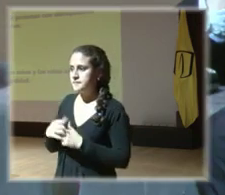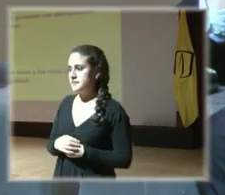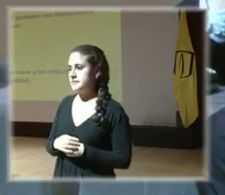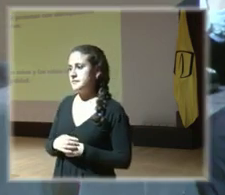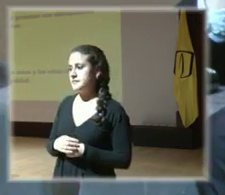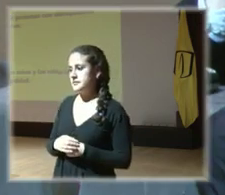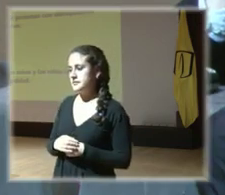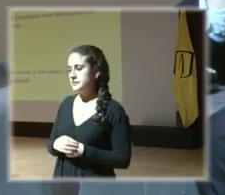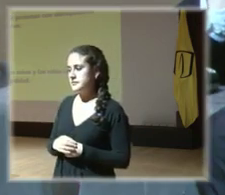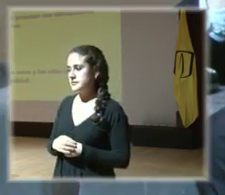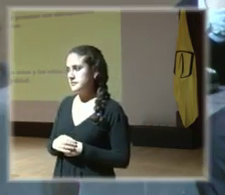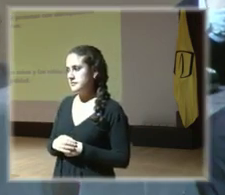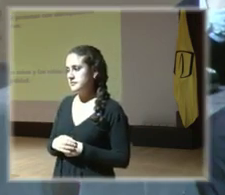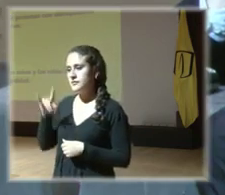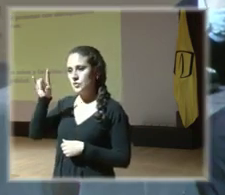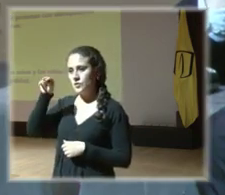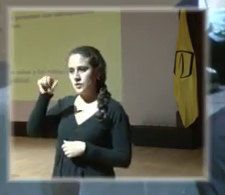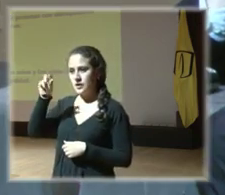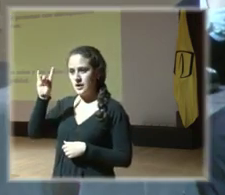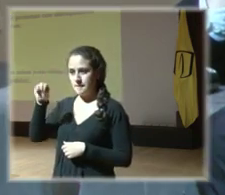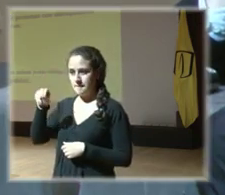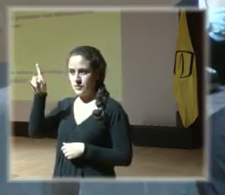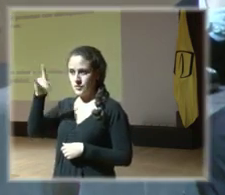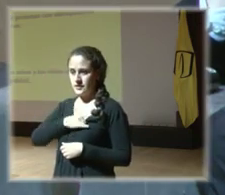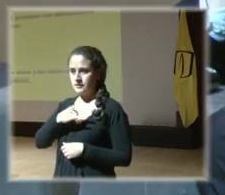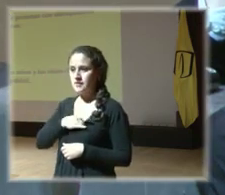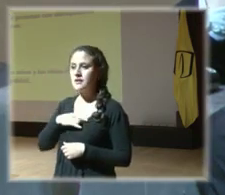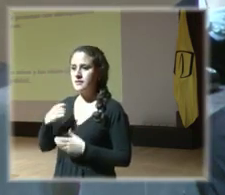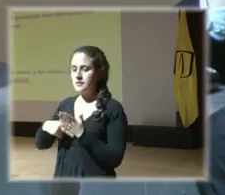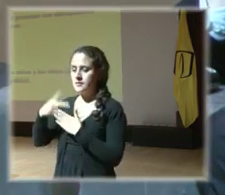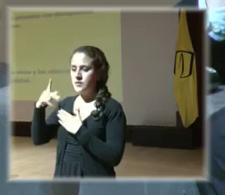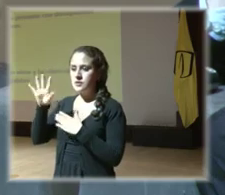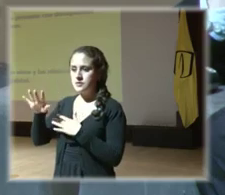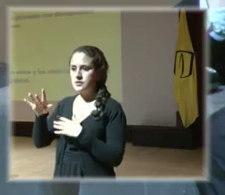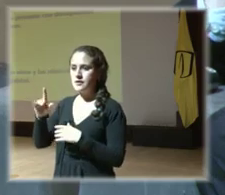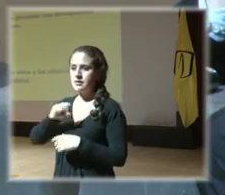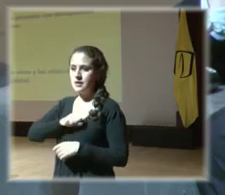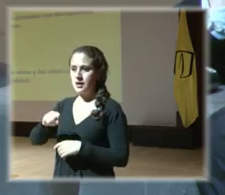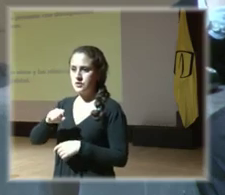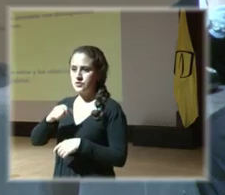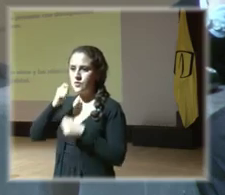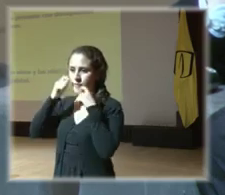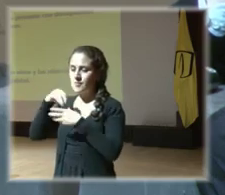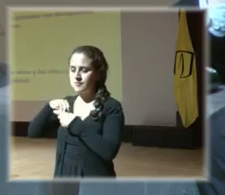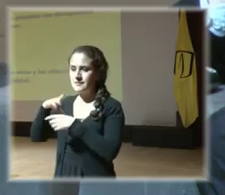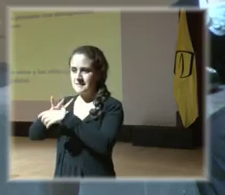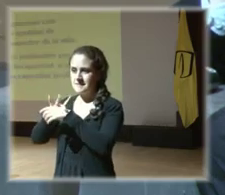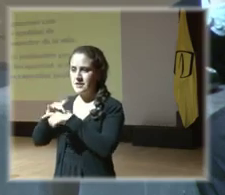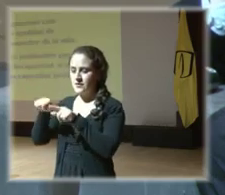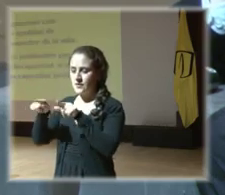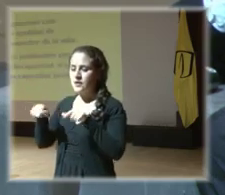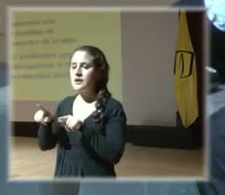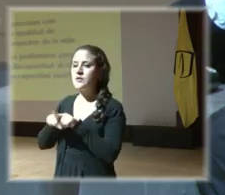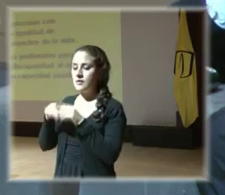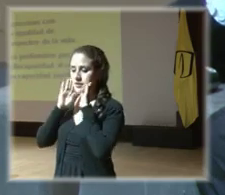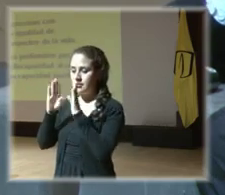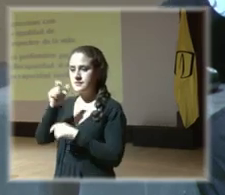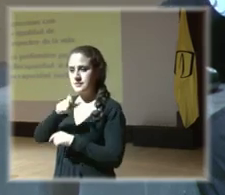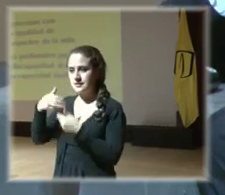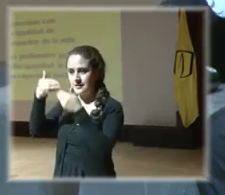En la UNAM hay un programa universitario de derechos humanos que tiene una clínica y están atendiendo casos de